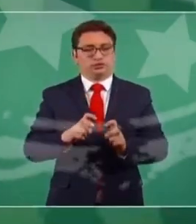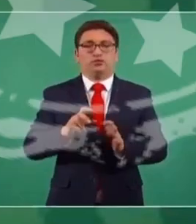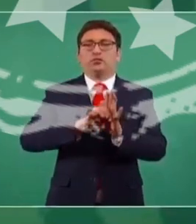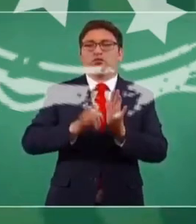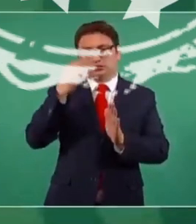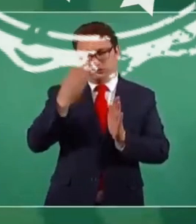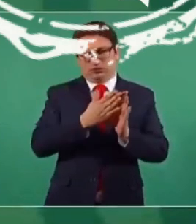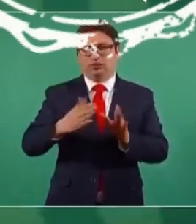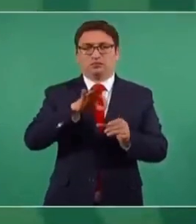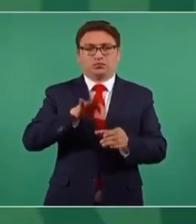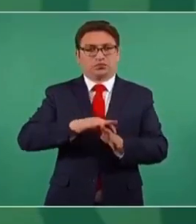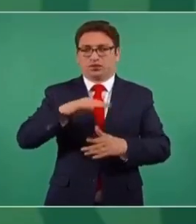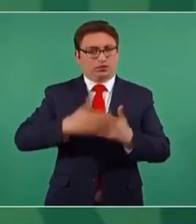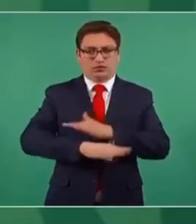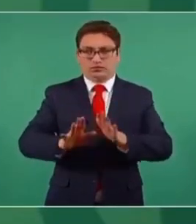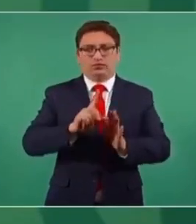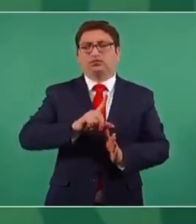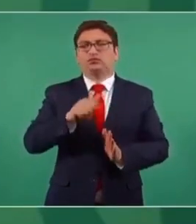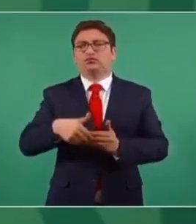aun cuando ya pasaron las elecciones,